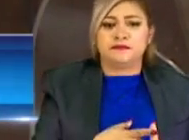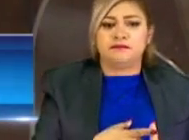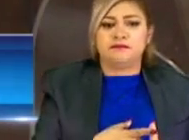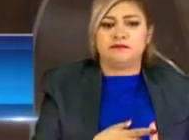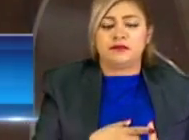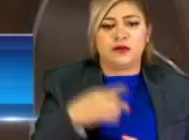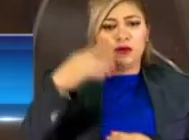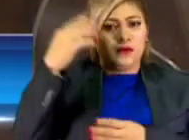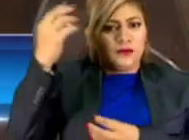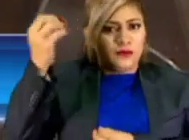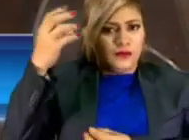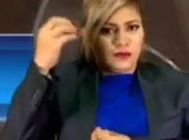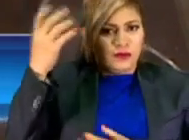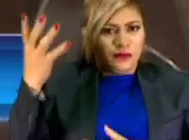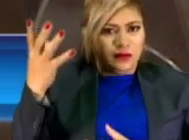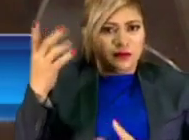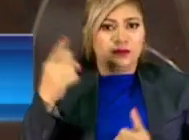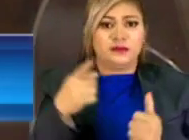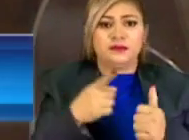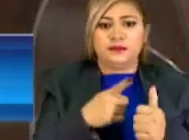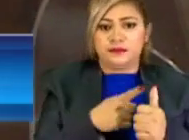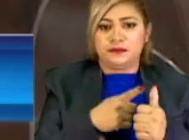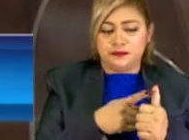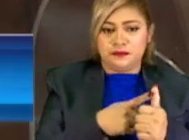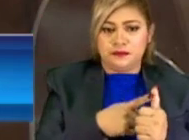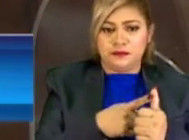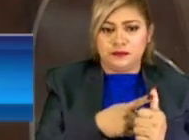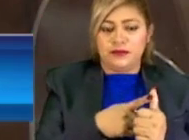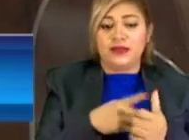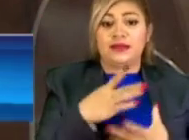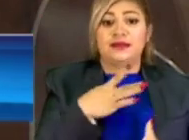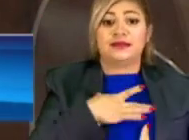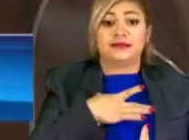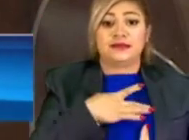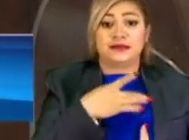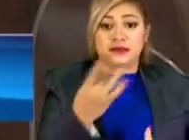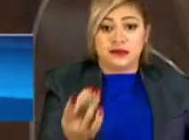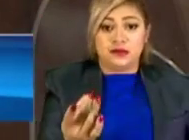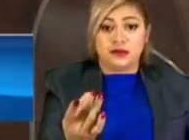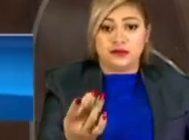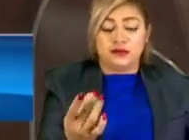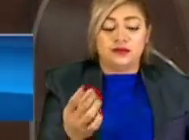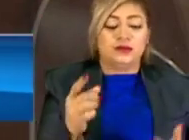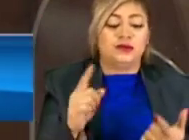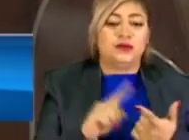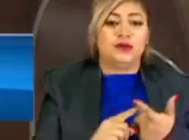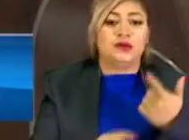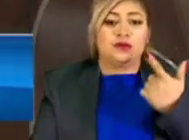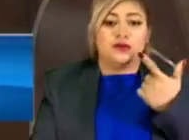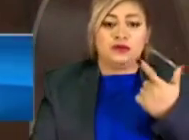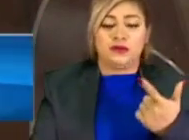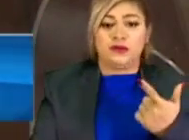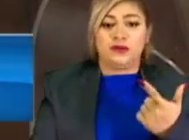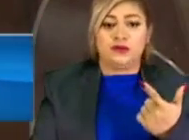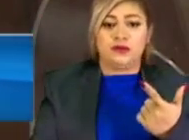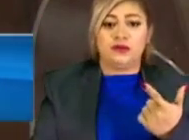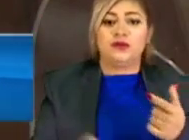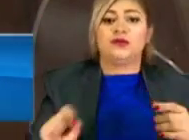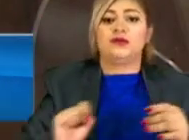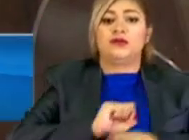temáticas. Uno, la salud. Dos, lo